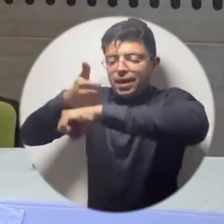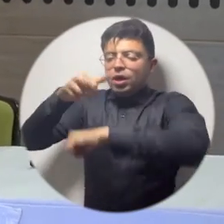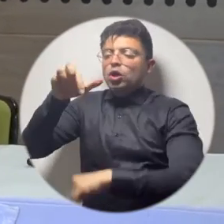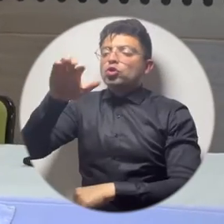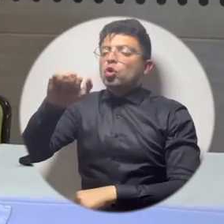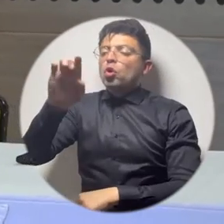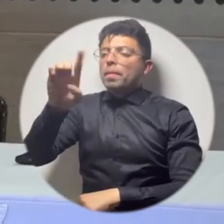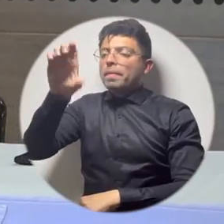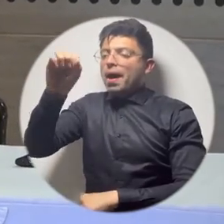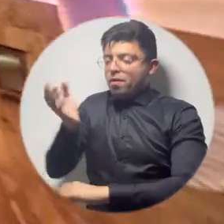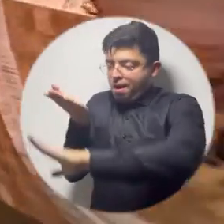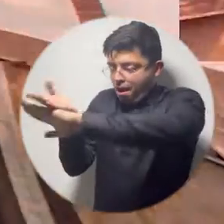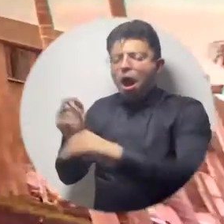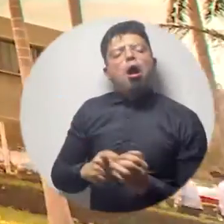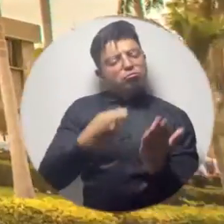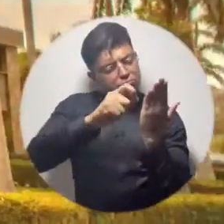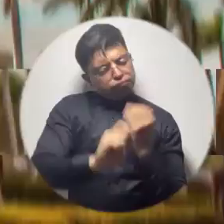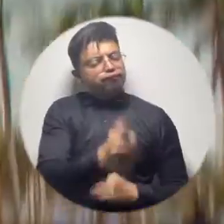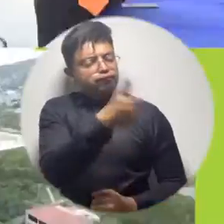el rector Pablo Vera Salazar.